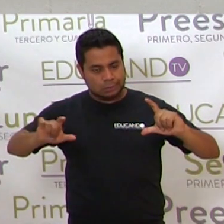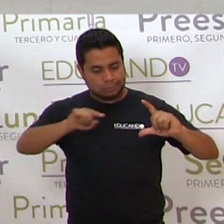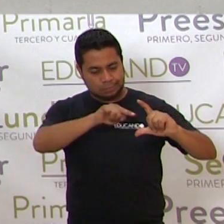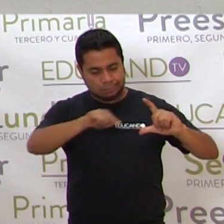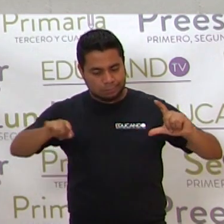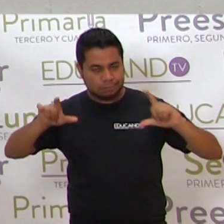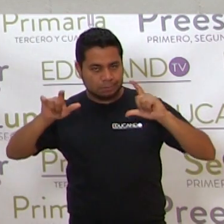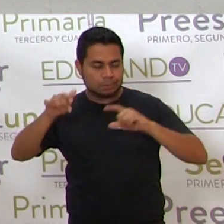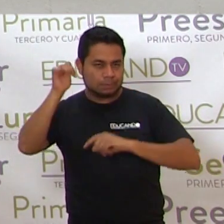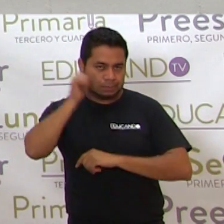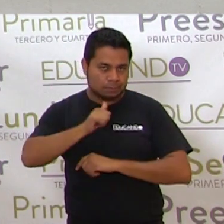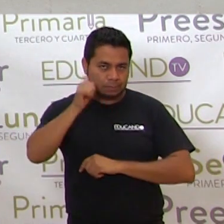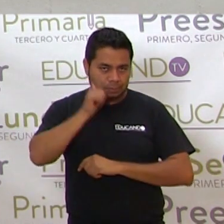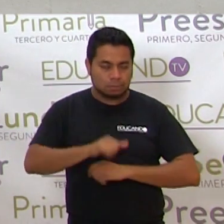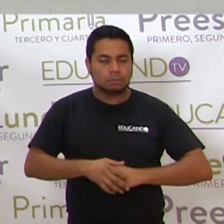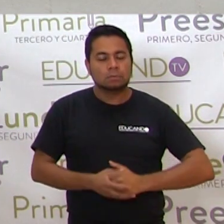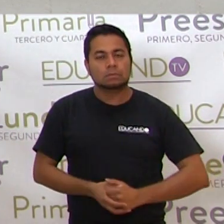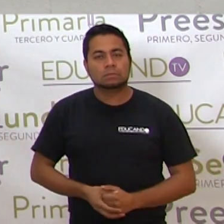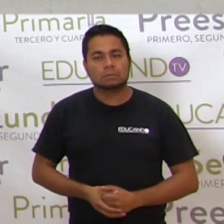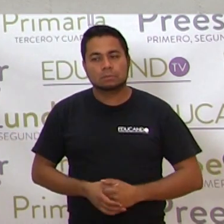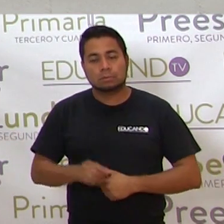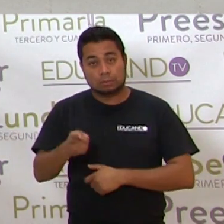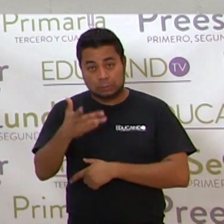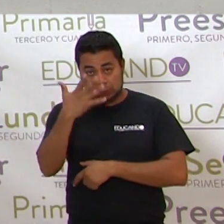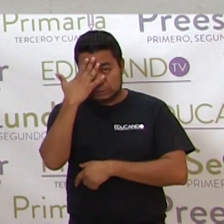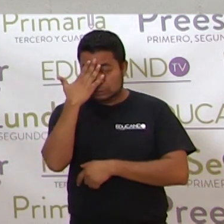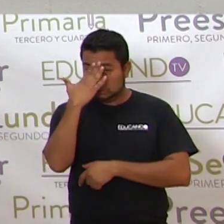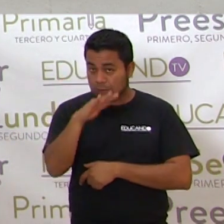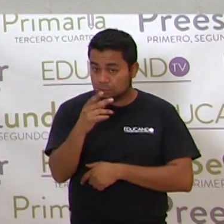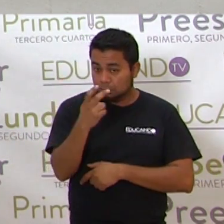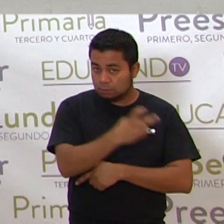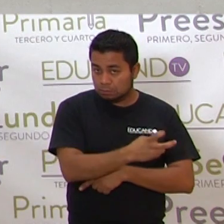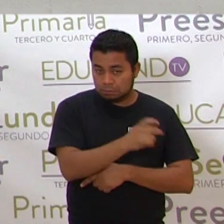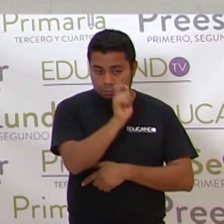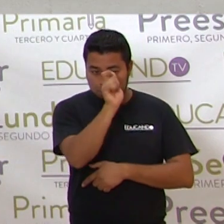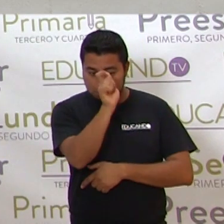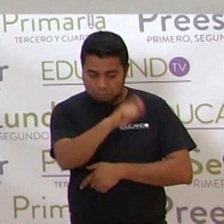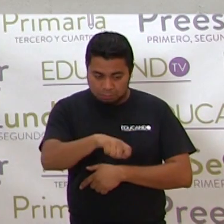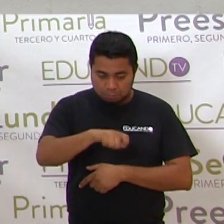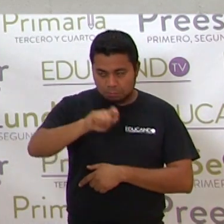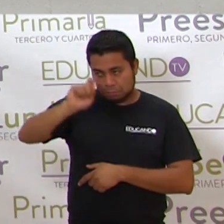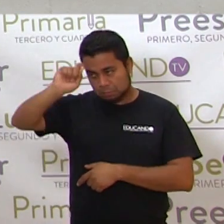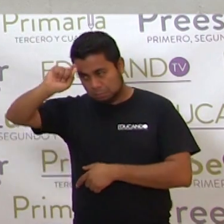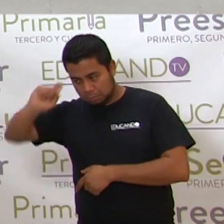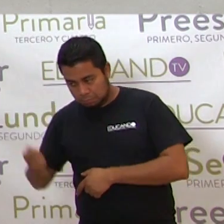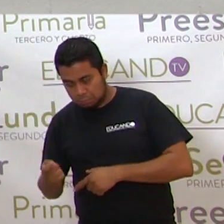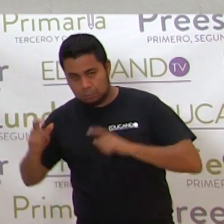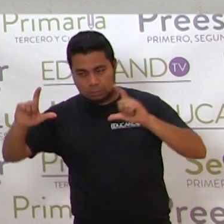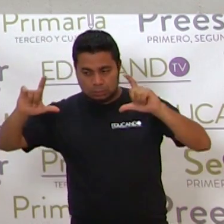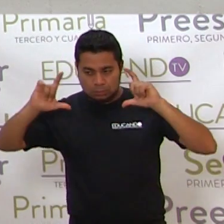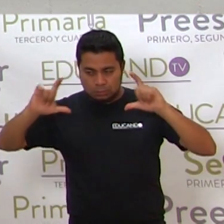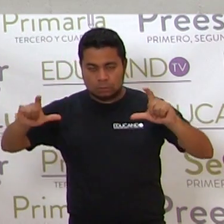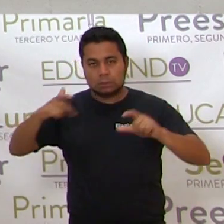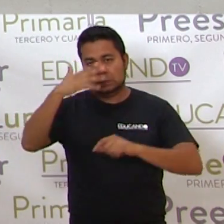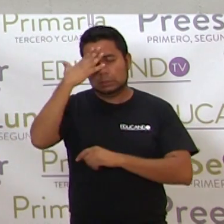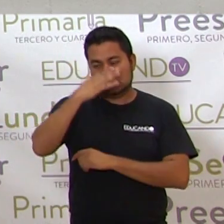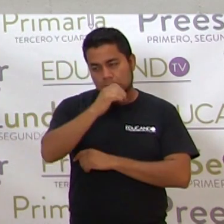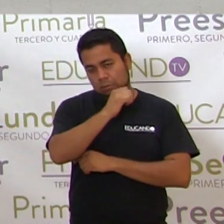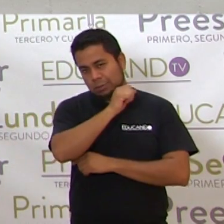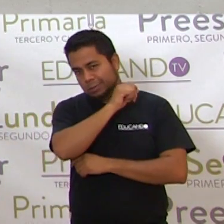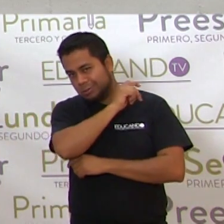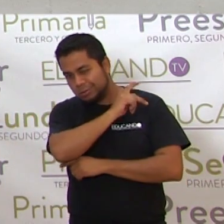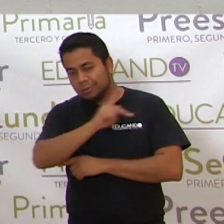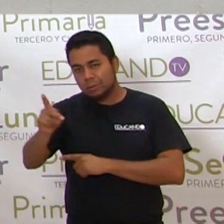niñas. Conocemos ya bien este signo de puntuación y todas las acotaciones